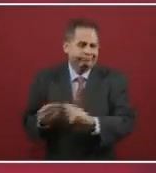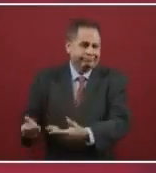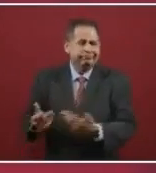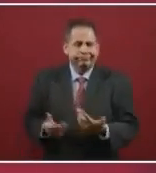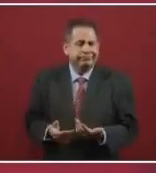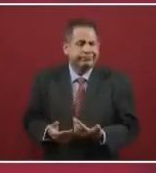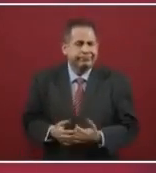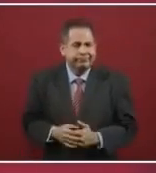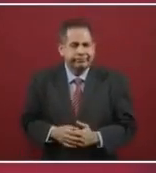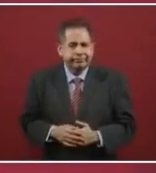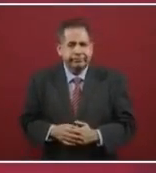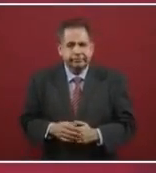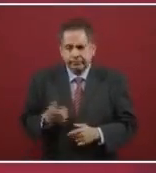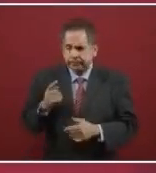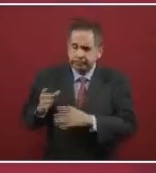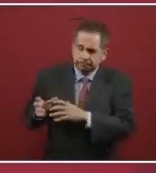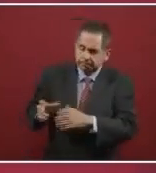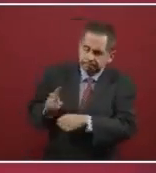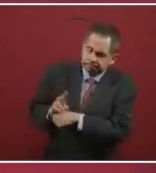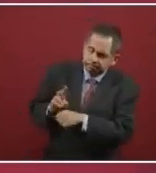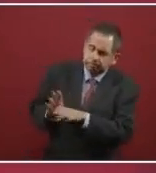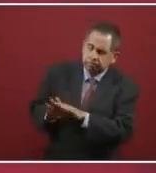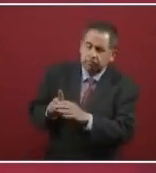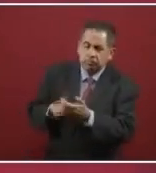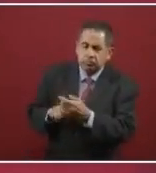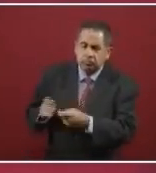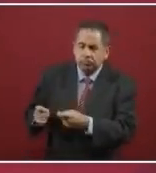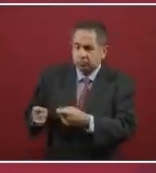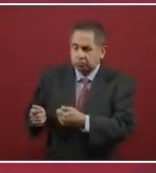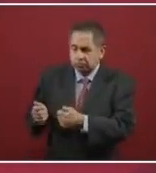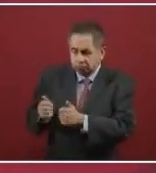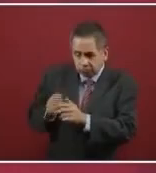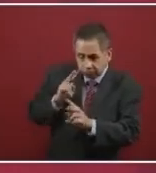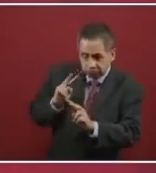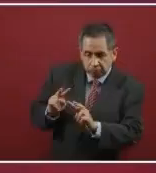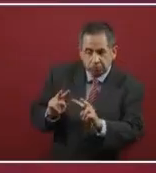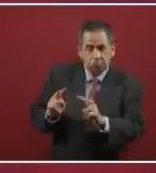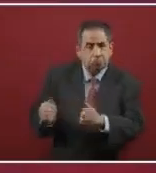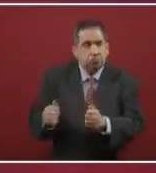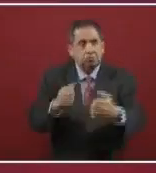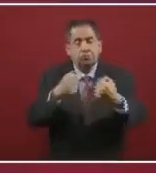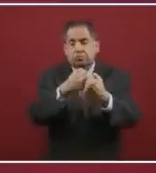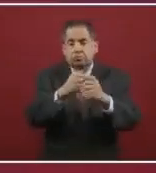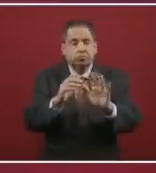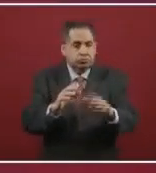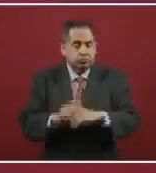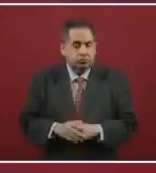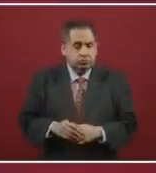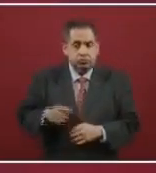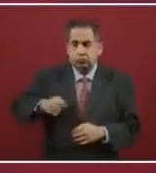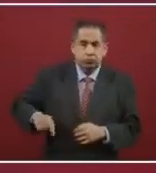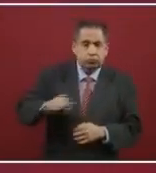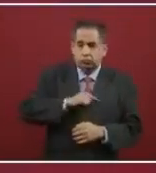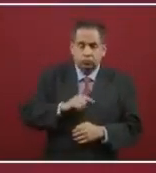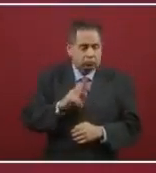y seguimiento permanente hasta la frontera. No queremos